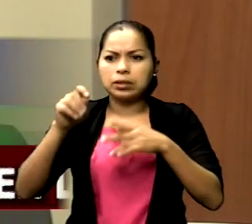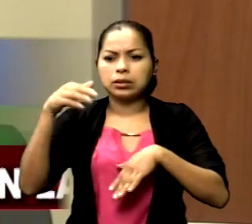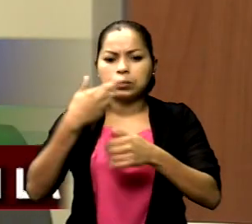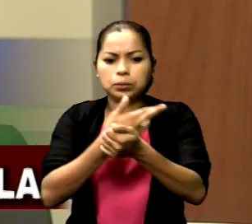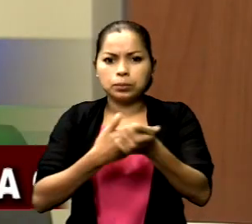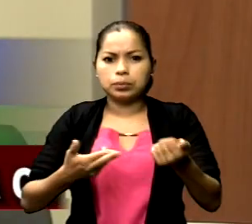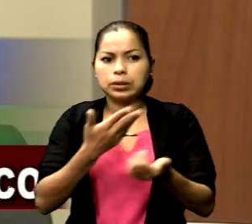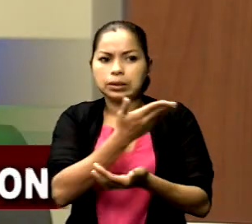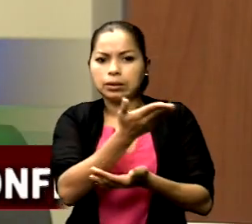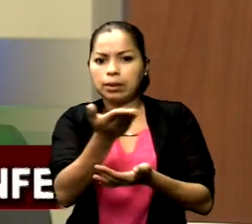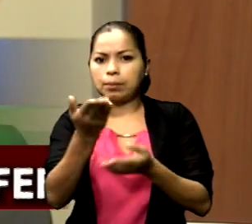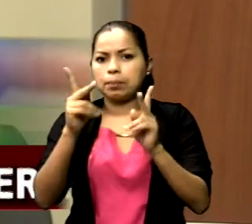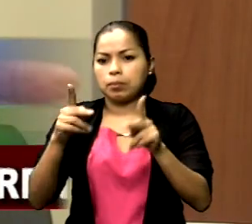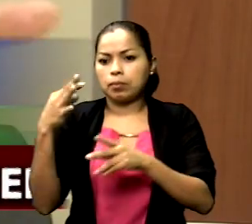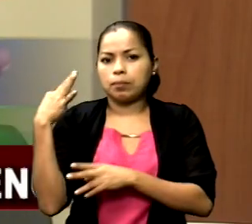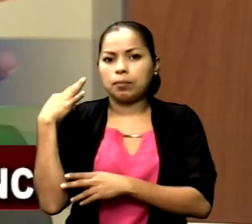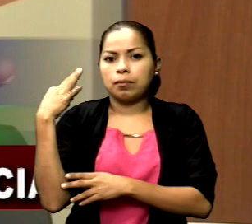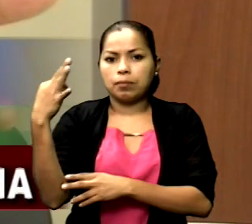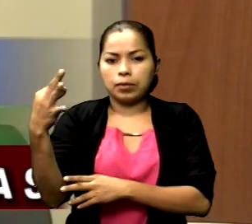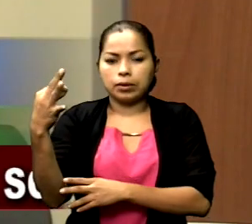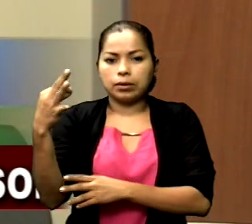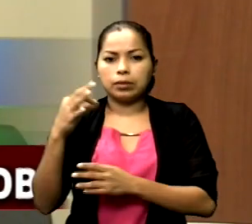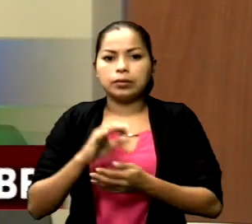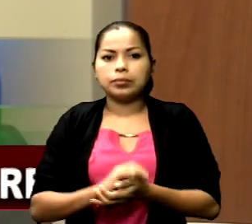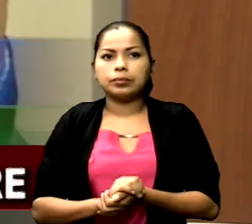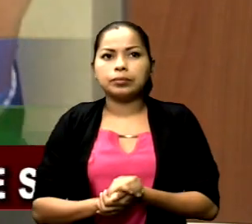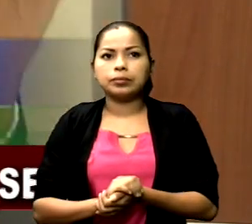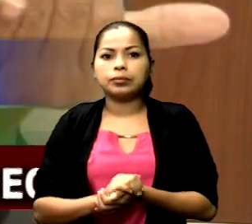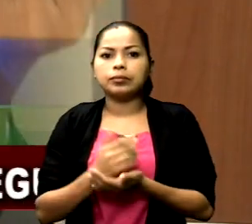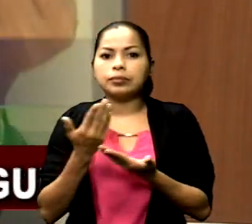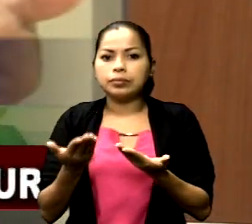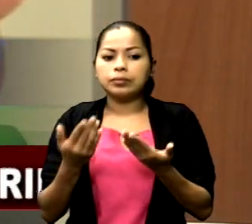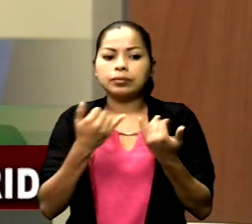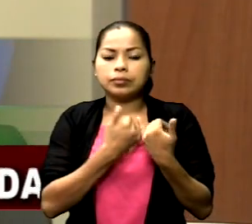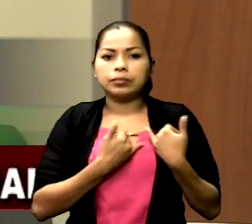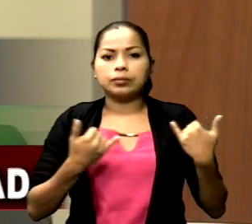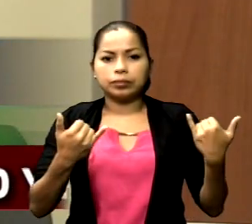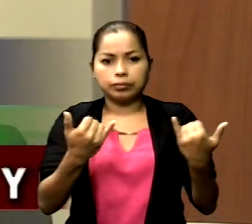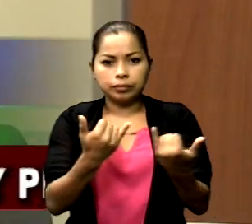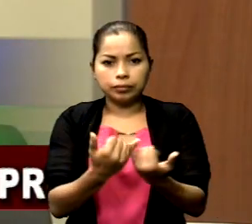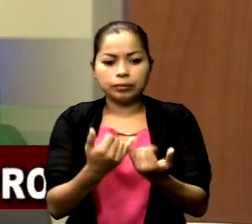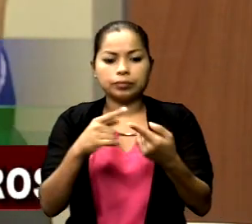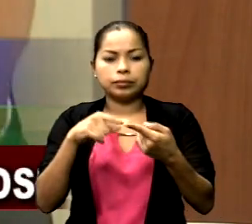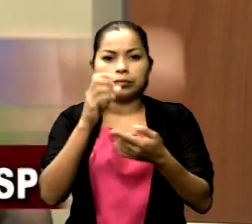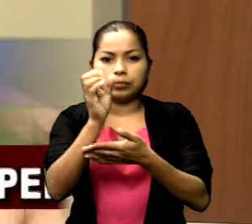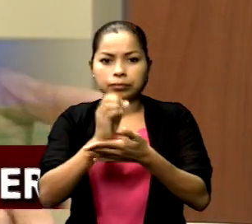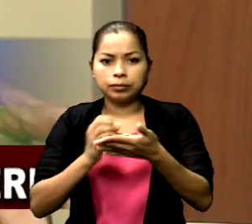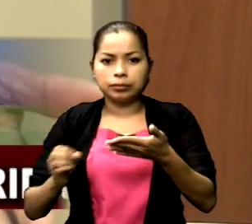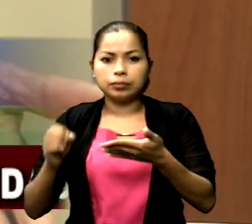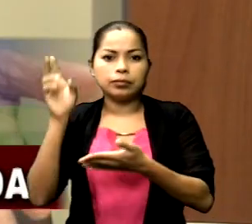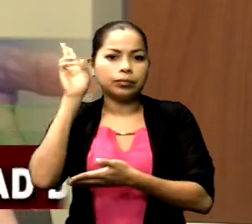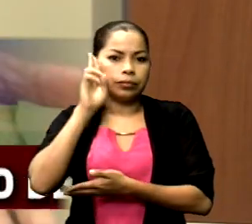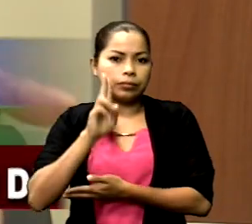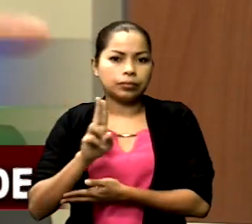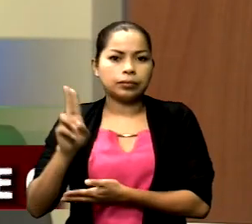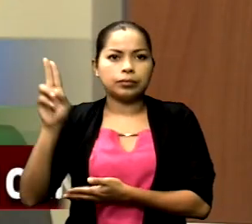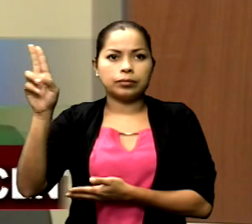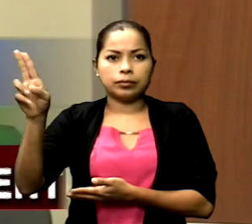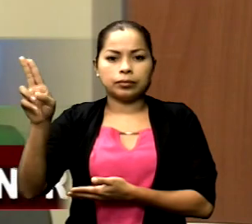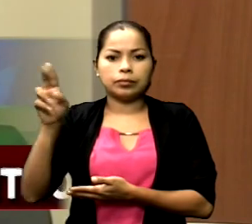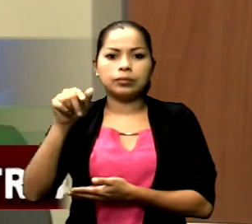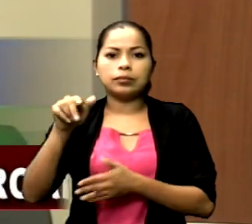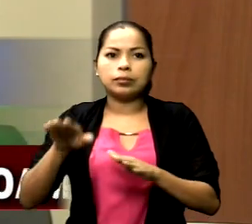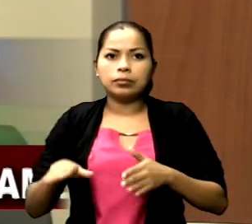de extracción de sangre de los voluntarios. Precisamente en las instituciones, en los colegios, en las universidades